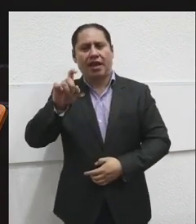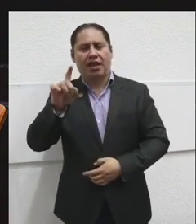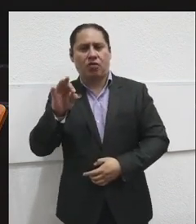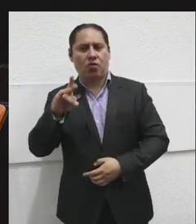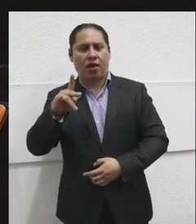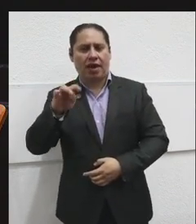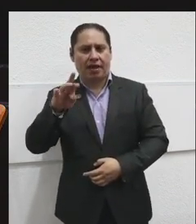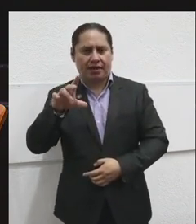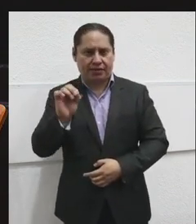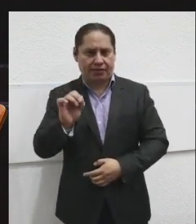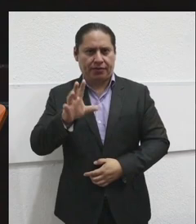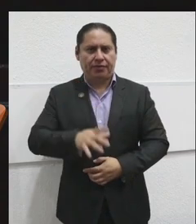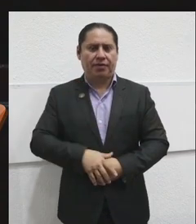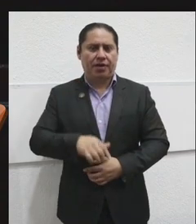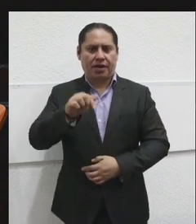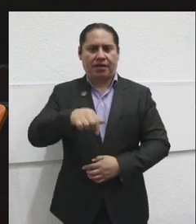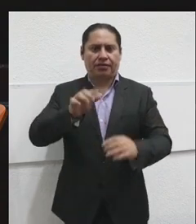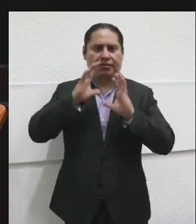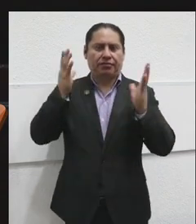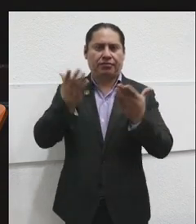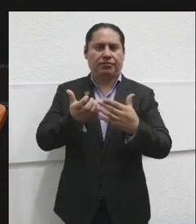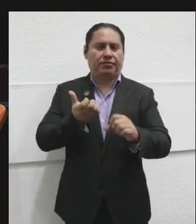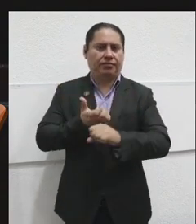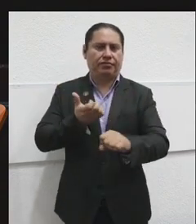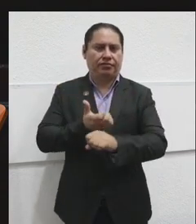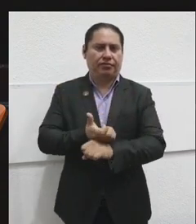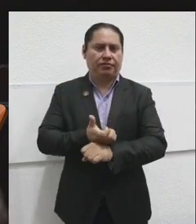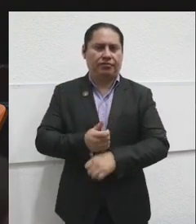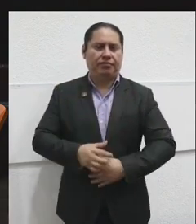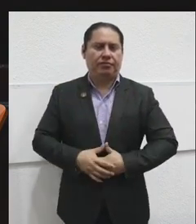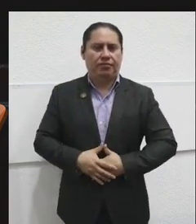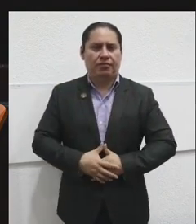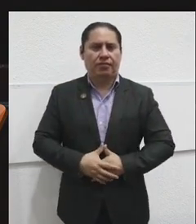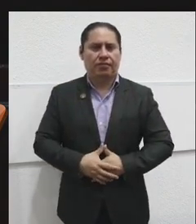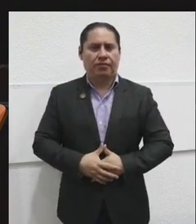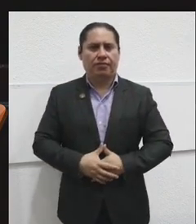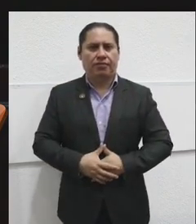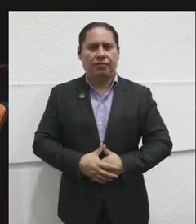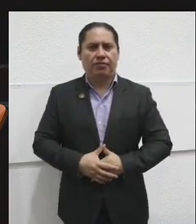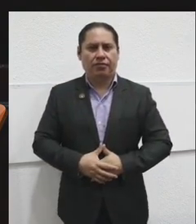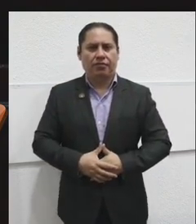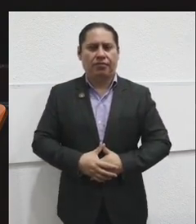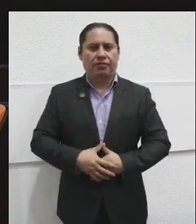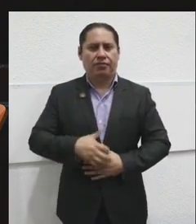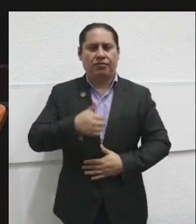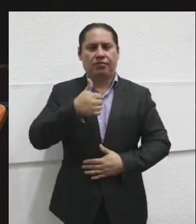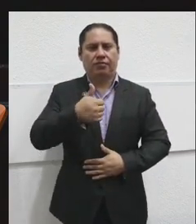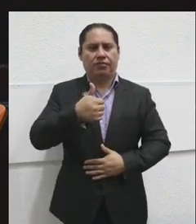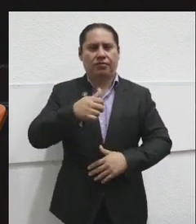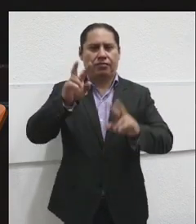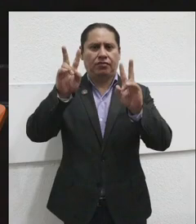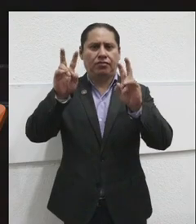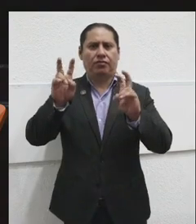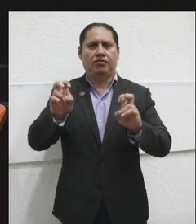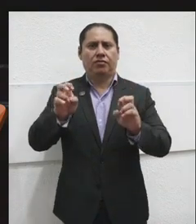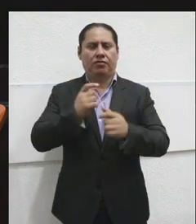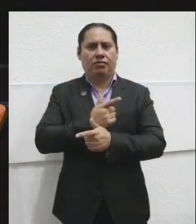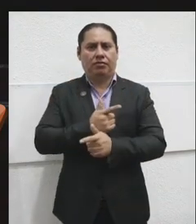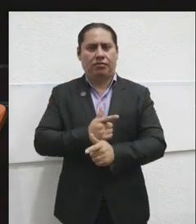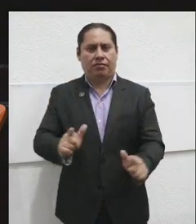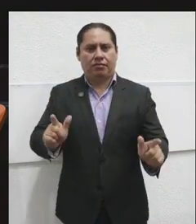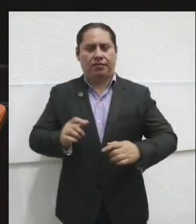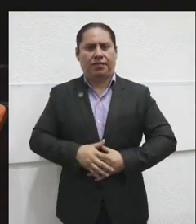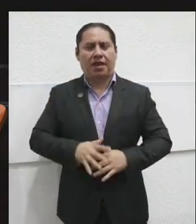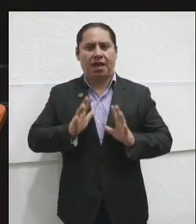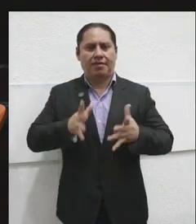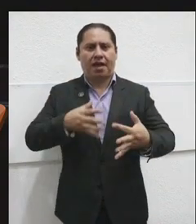Bonifaz Muedano, integrante de esta 68ª legislatura. Punto número 6, asuntos generales.